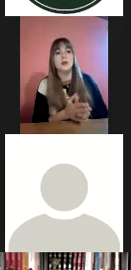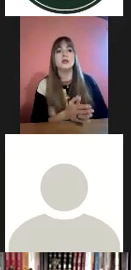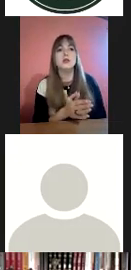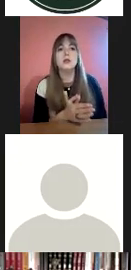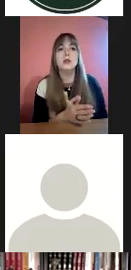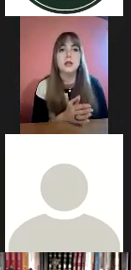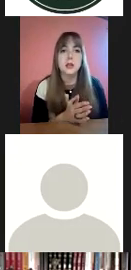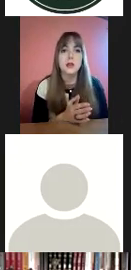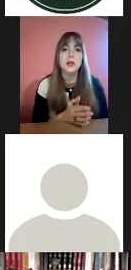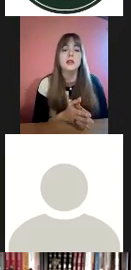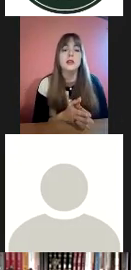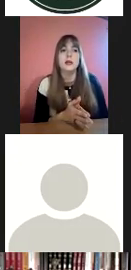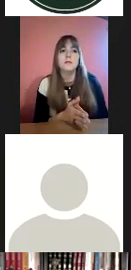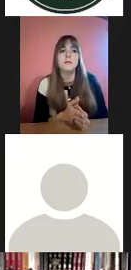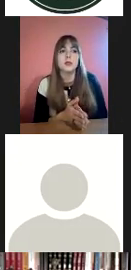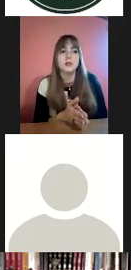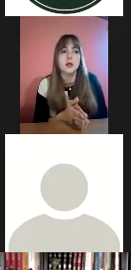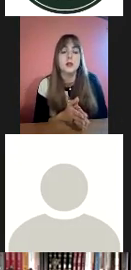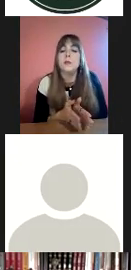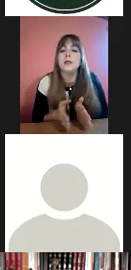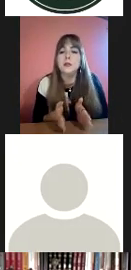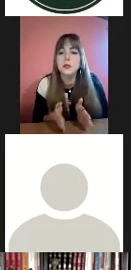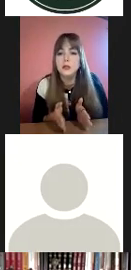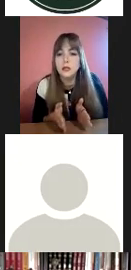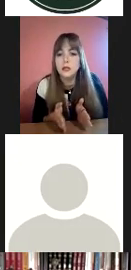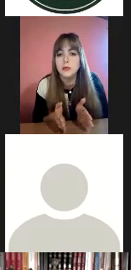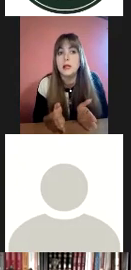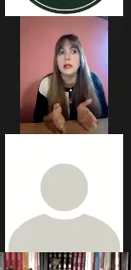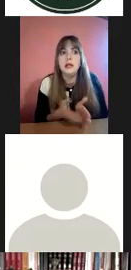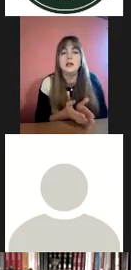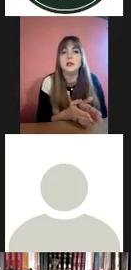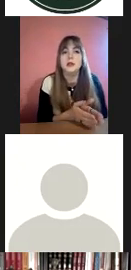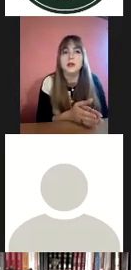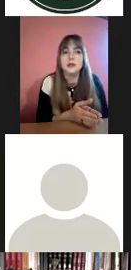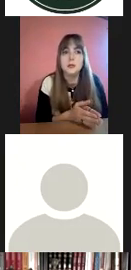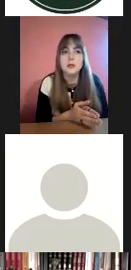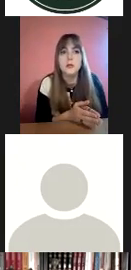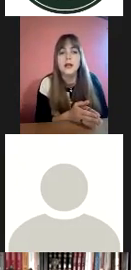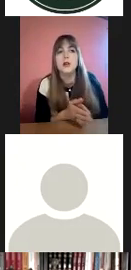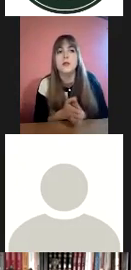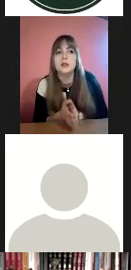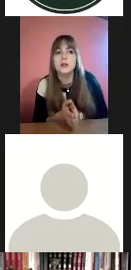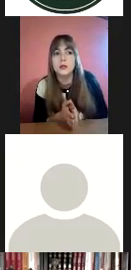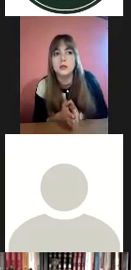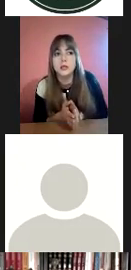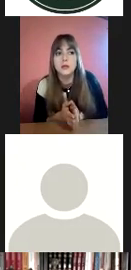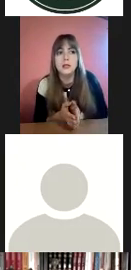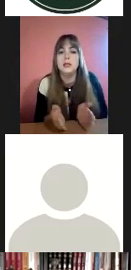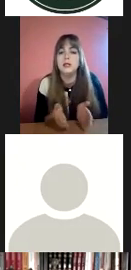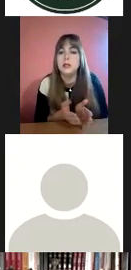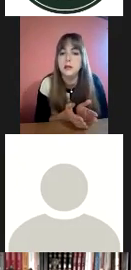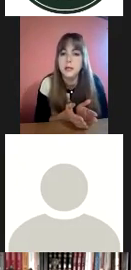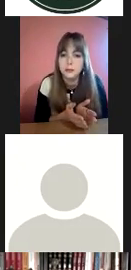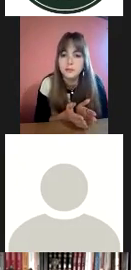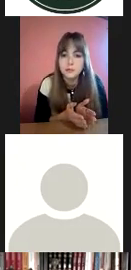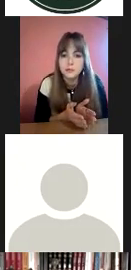bueno, pero es salud y es algo que nos compete a todos, ¿no? Que la realidad que tanto la salud humana como la salud de los animales tiene